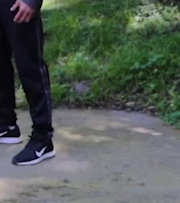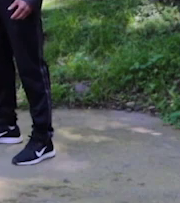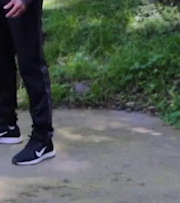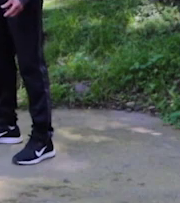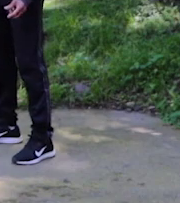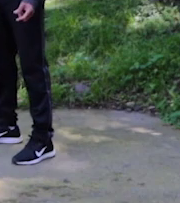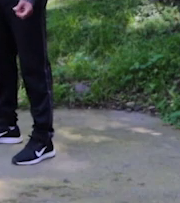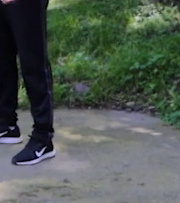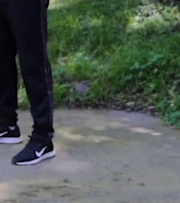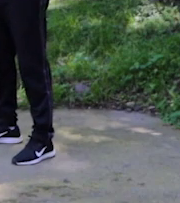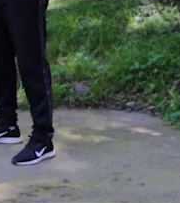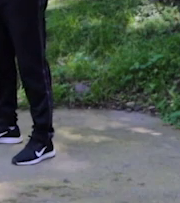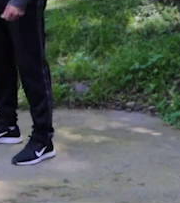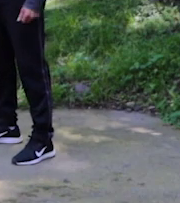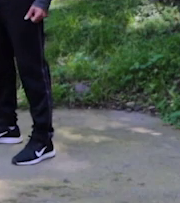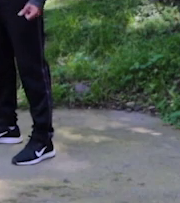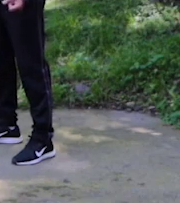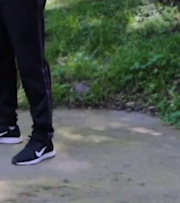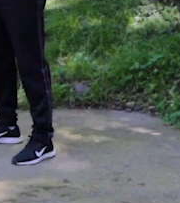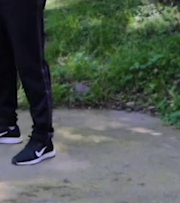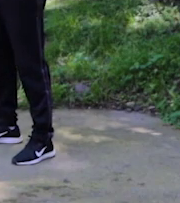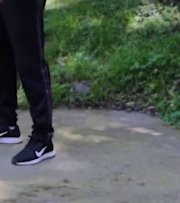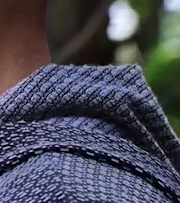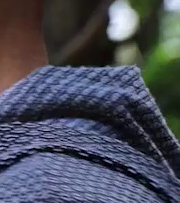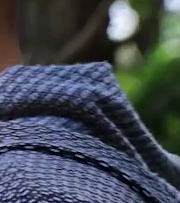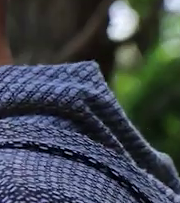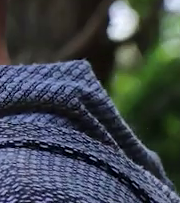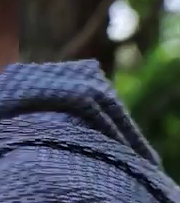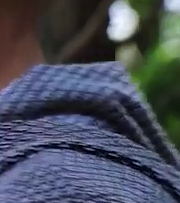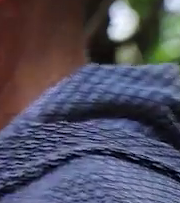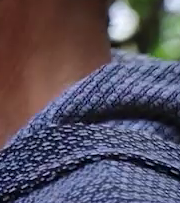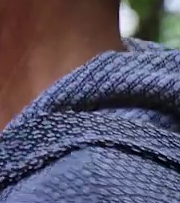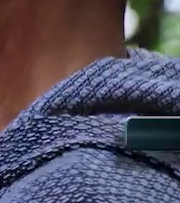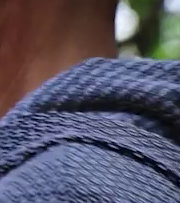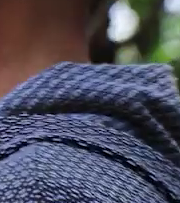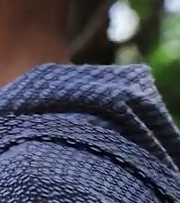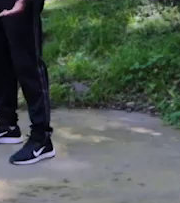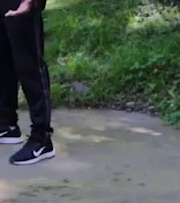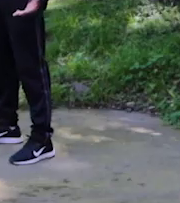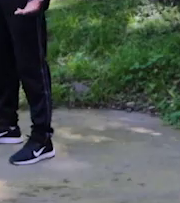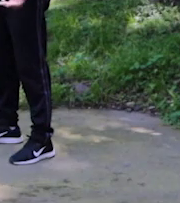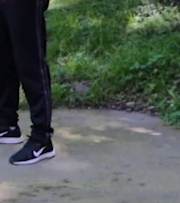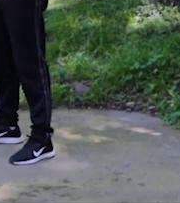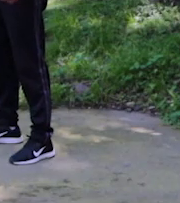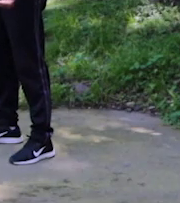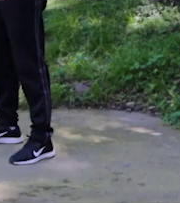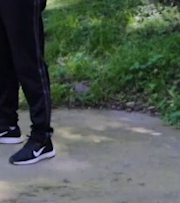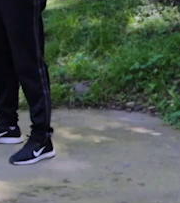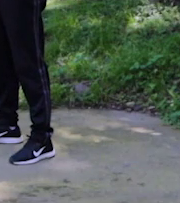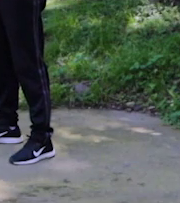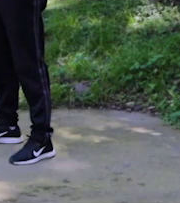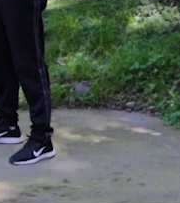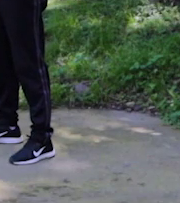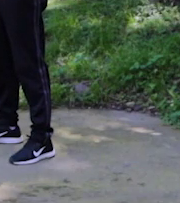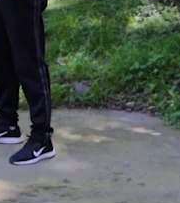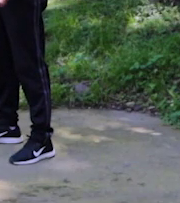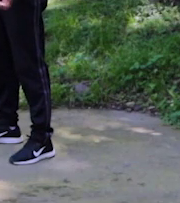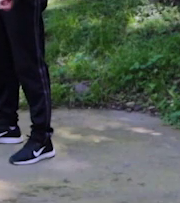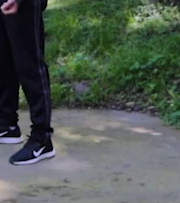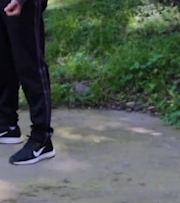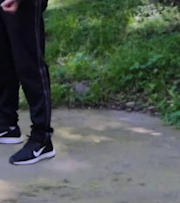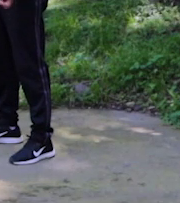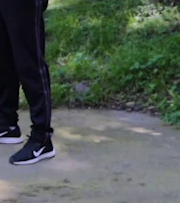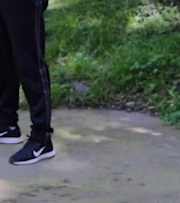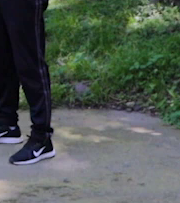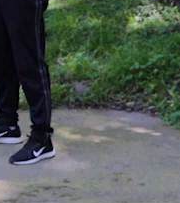ahora vamos a trabajar el brazo de bizet nos vamos a parar derechos vamos a pagar los codos a nuestro cuerpo